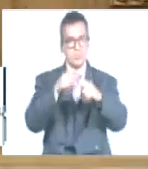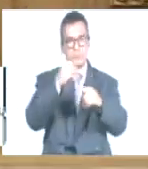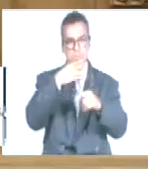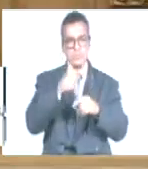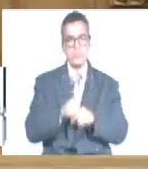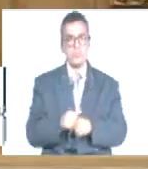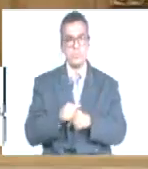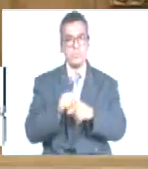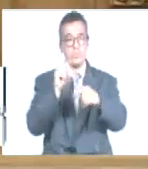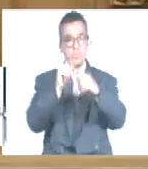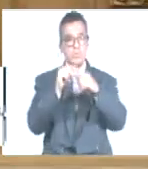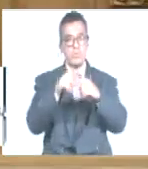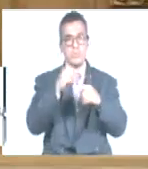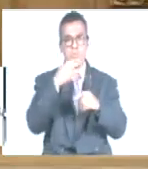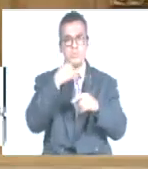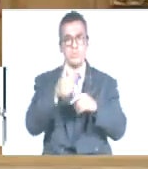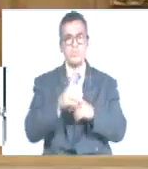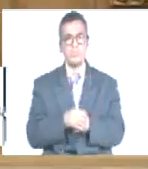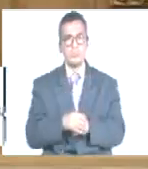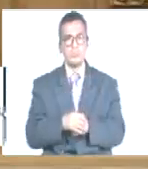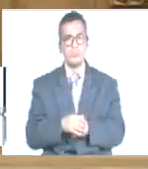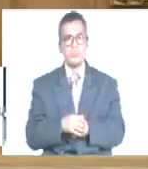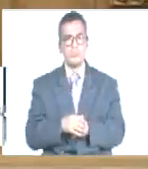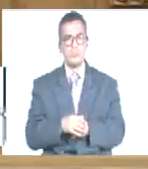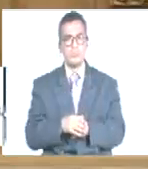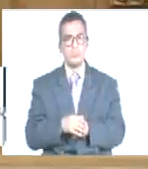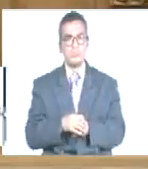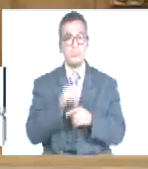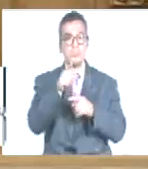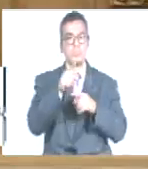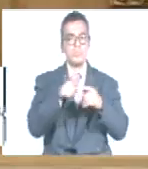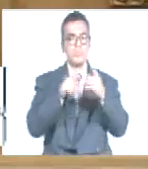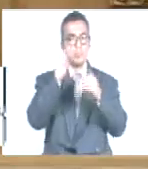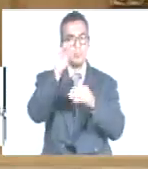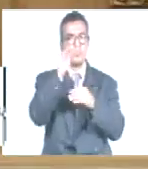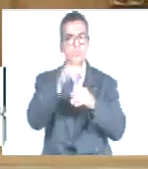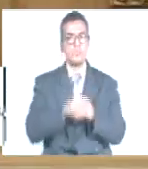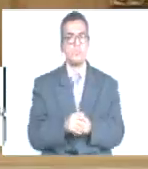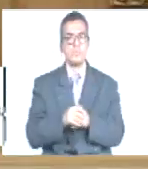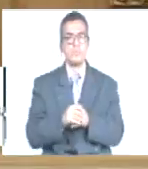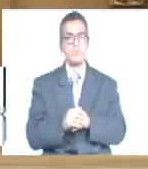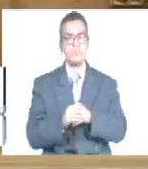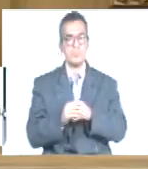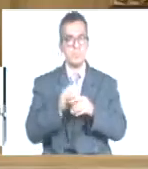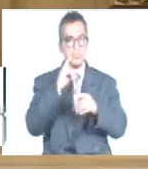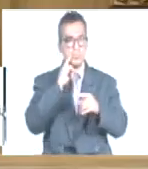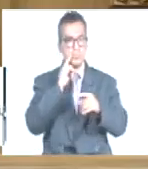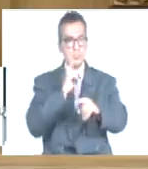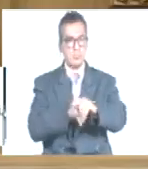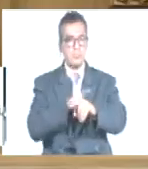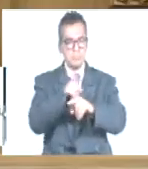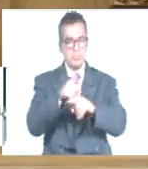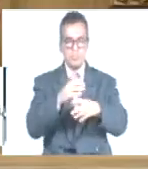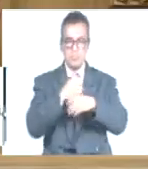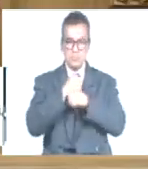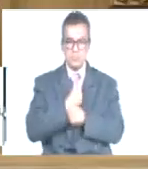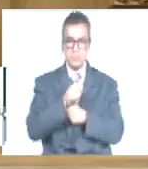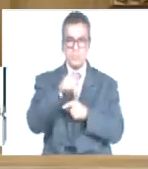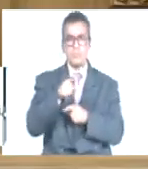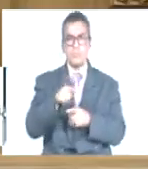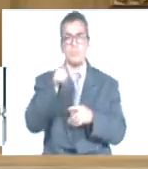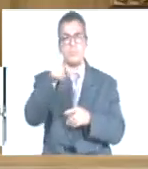muy bien. Y apuntaron también que amenazaron el futuro, que amenazaron la esperanza,